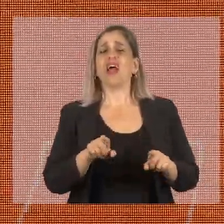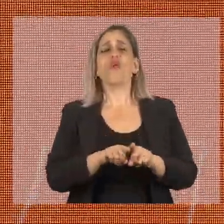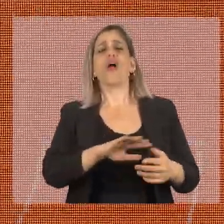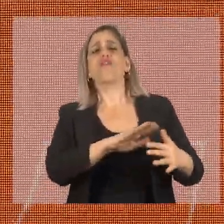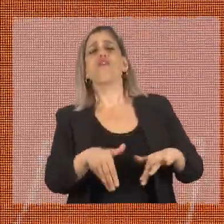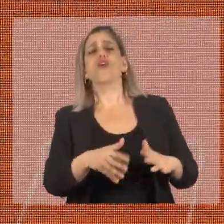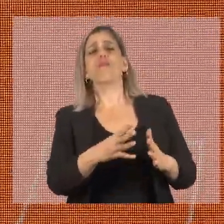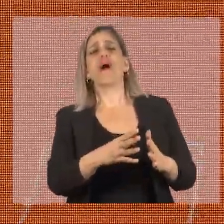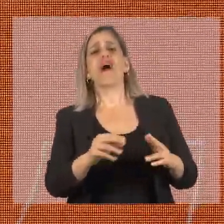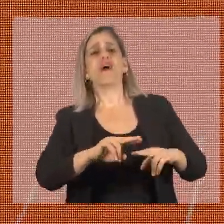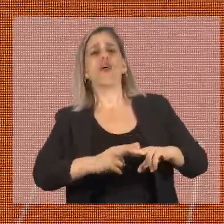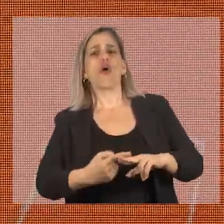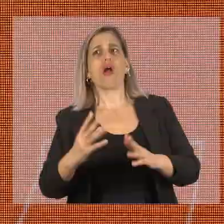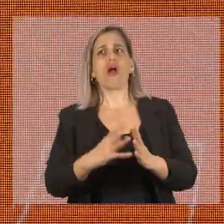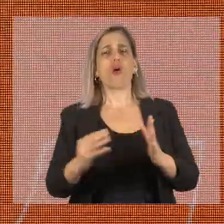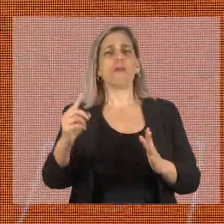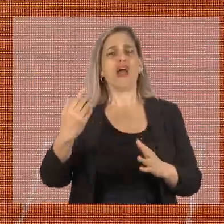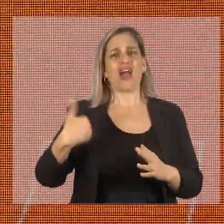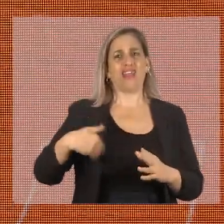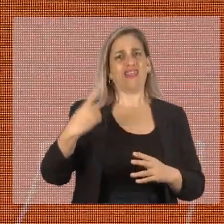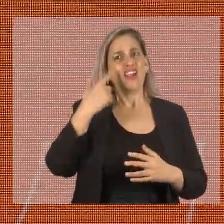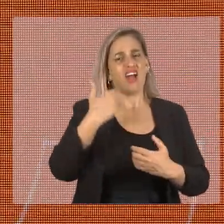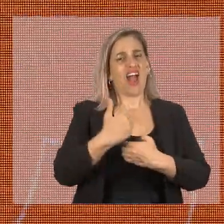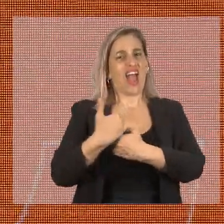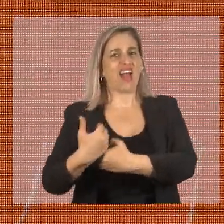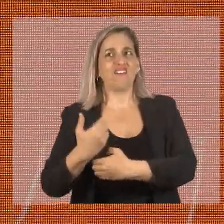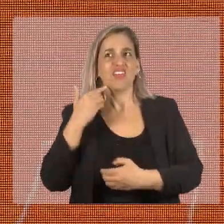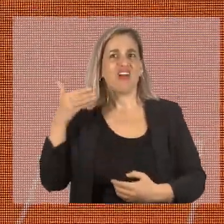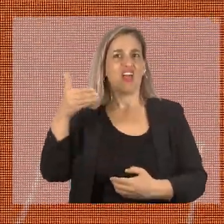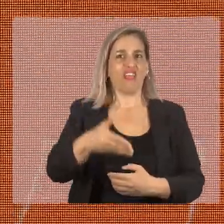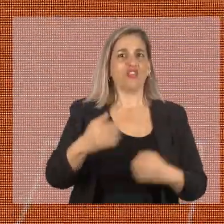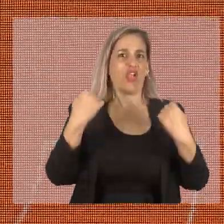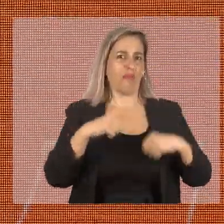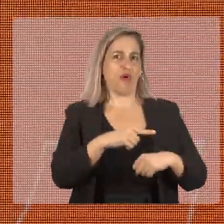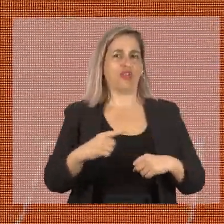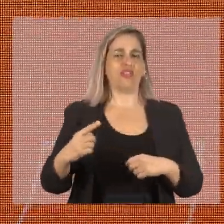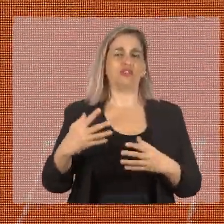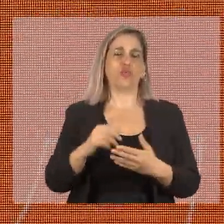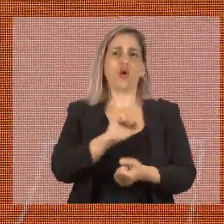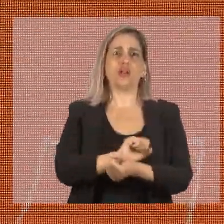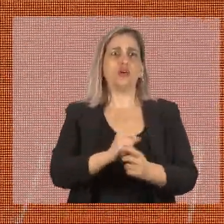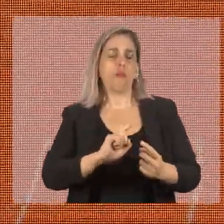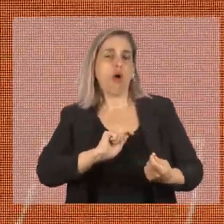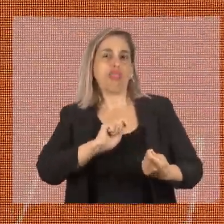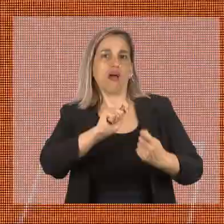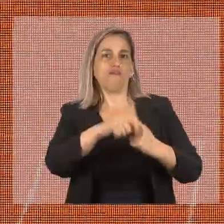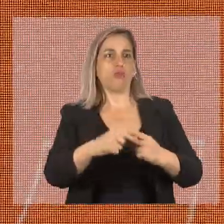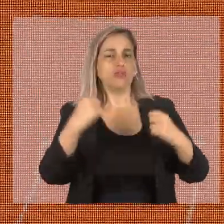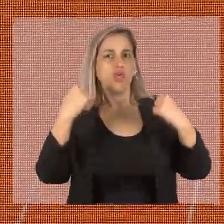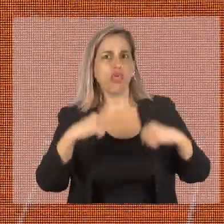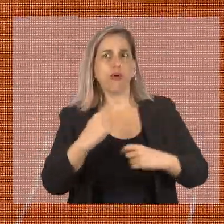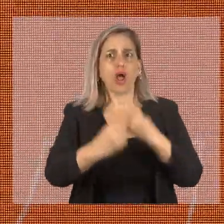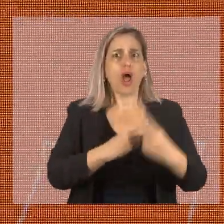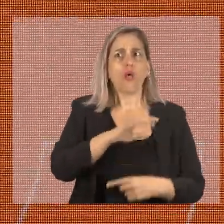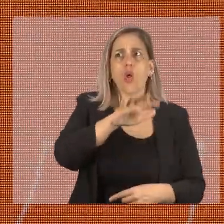Argentina, que van a jugar al rugby a las cárceles. Es impresionante la transformación que